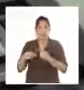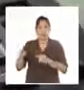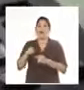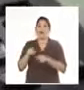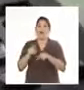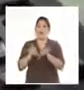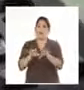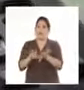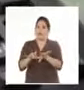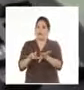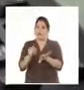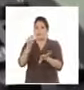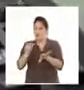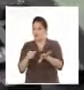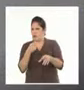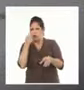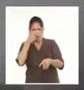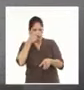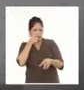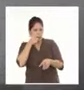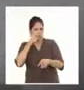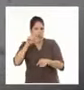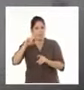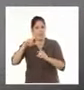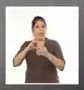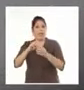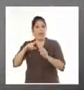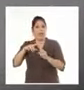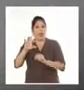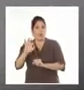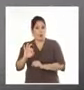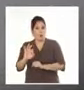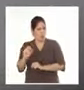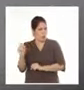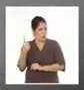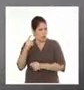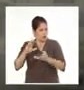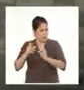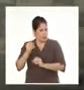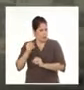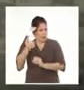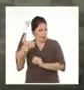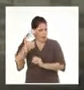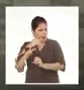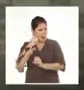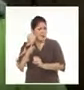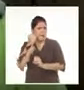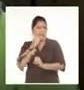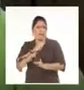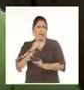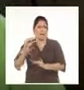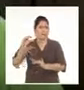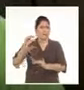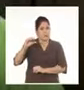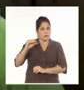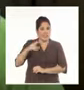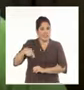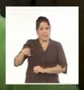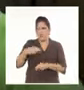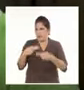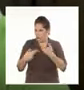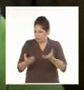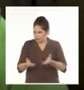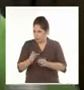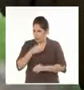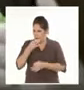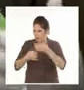integrado de gestión comercial llamado CIGECO no era el único modo para incrementar las ganancias ilícitas. ¿Qué sucedía en este caso?